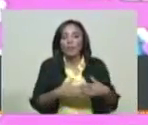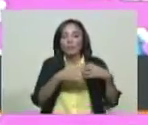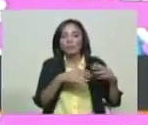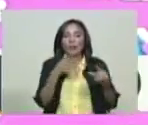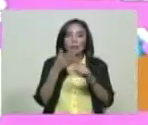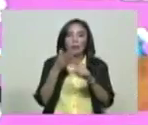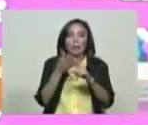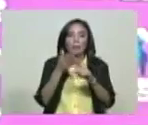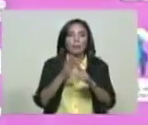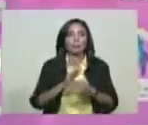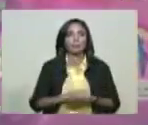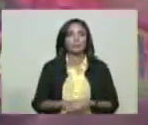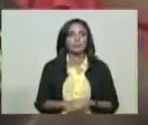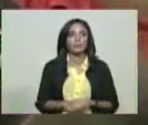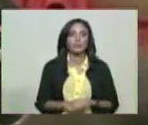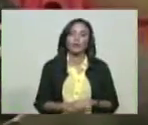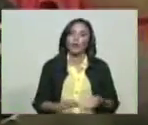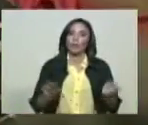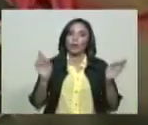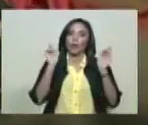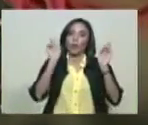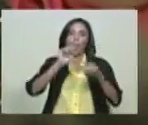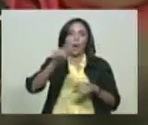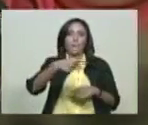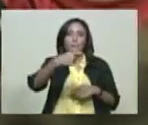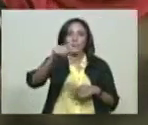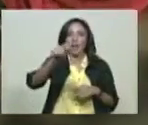a menos que hubiera una varita mágica